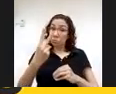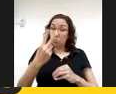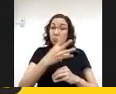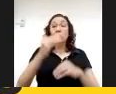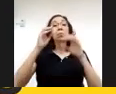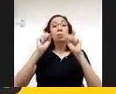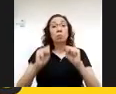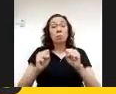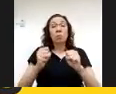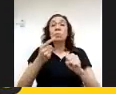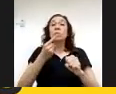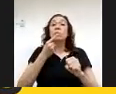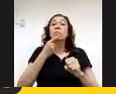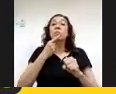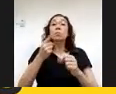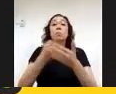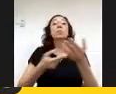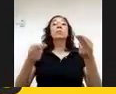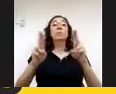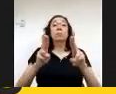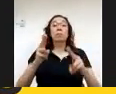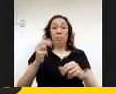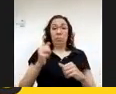poder reportar esa situación.